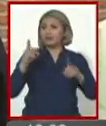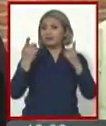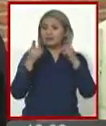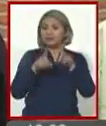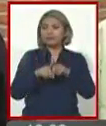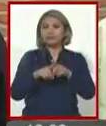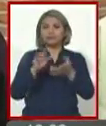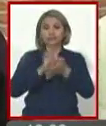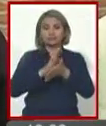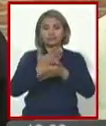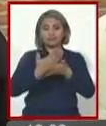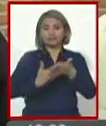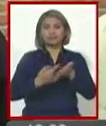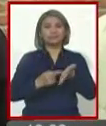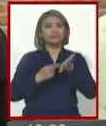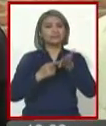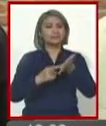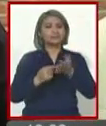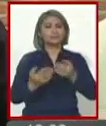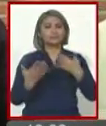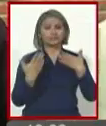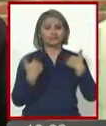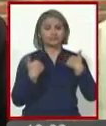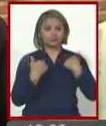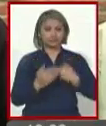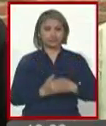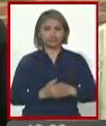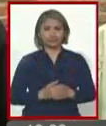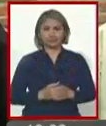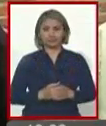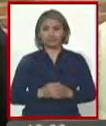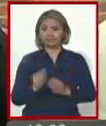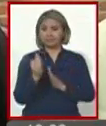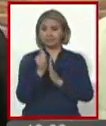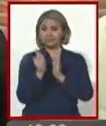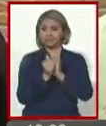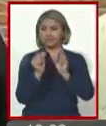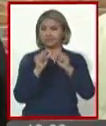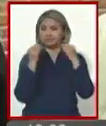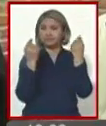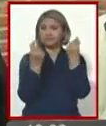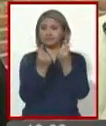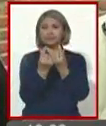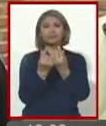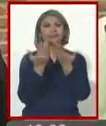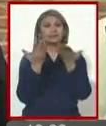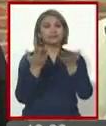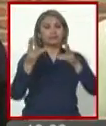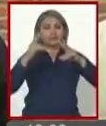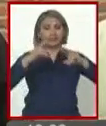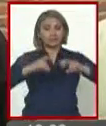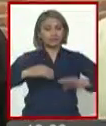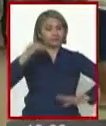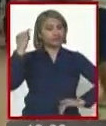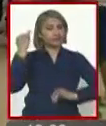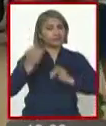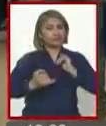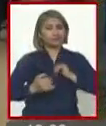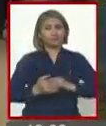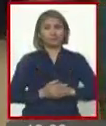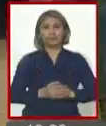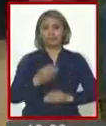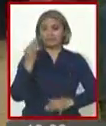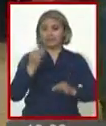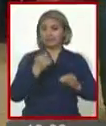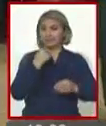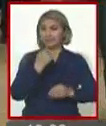acuerdo a la documentación que se presente, tenemos un departamento de asesoramiento legal donde vamos a inspeccionar hasta el último detalle. Y